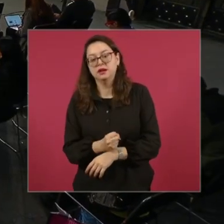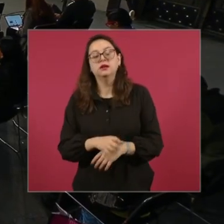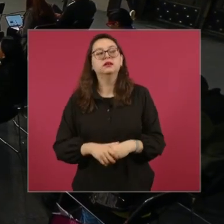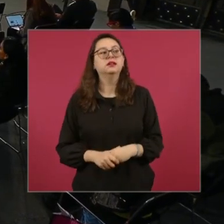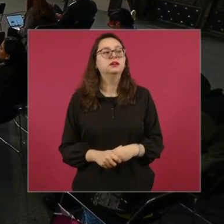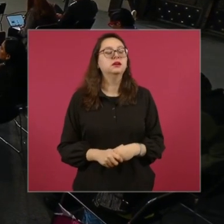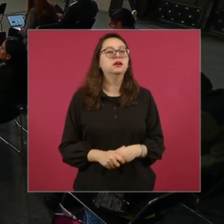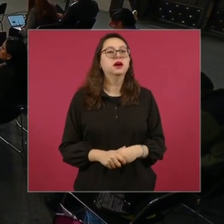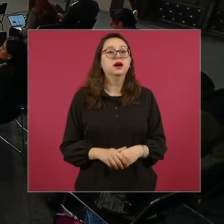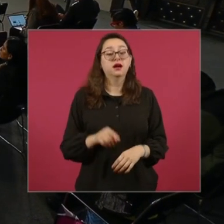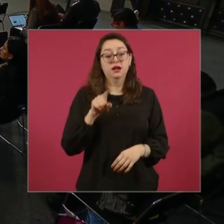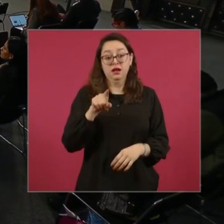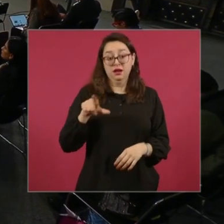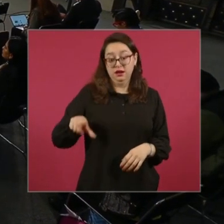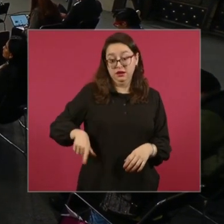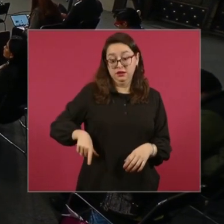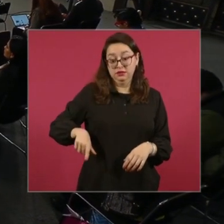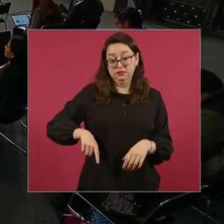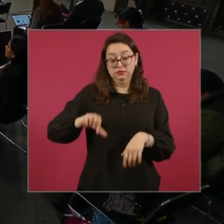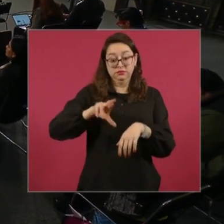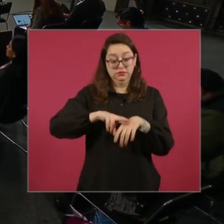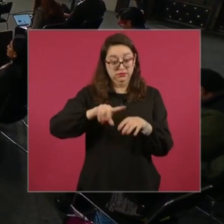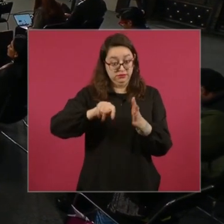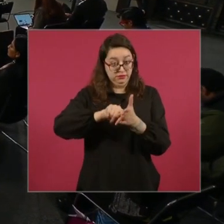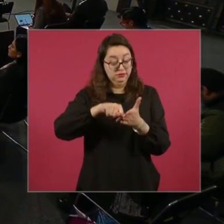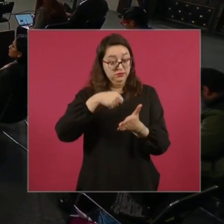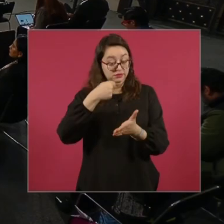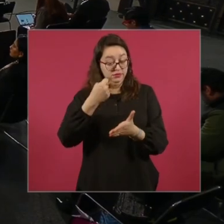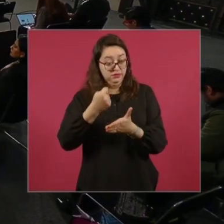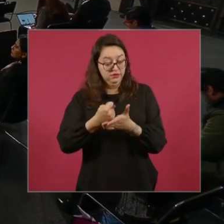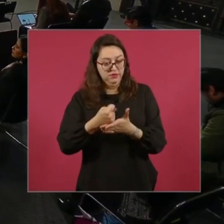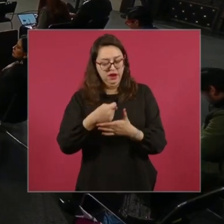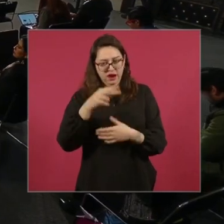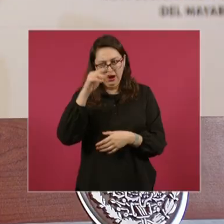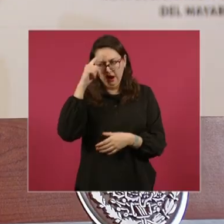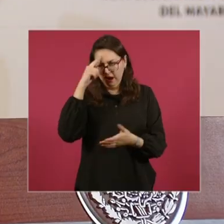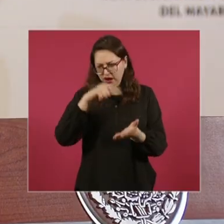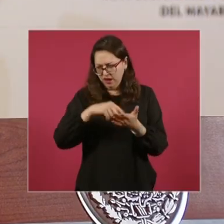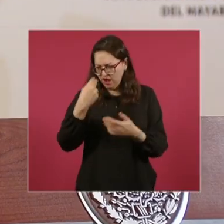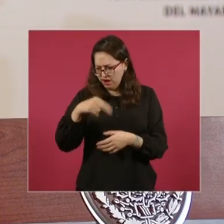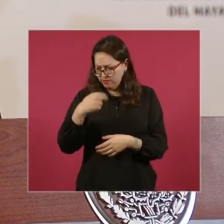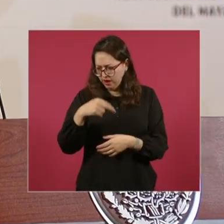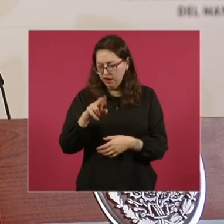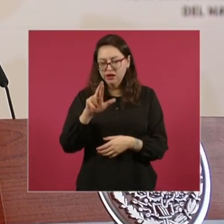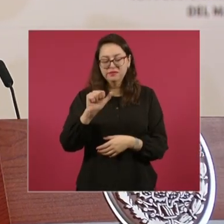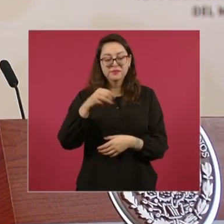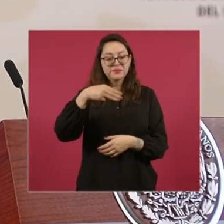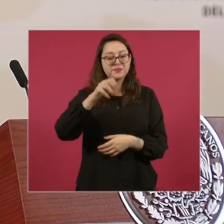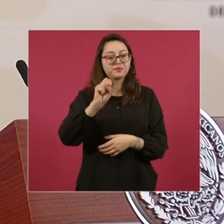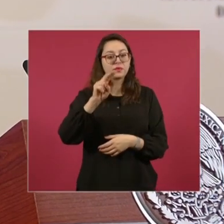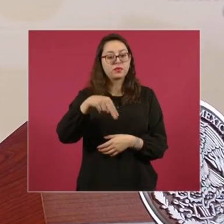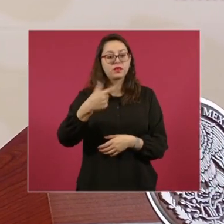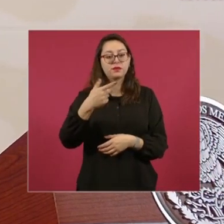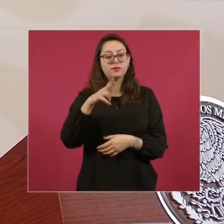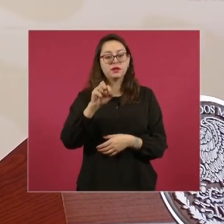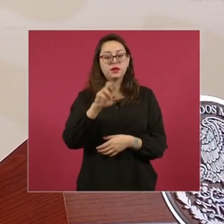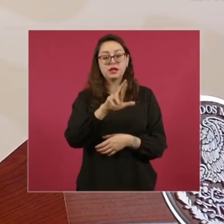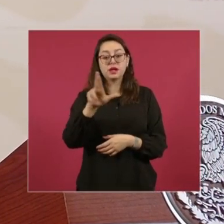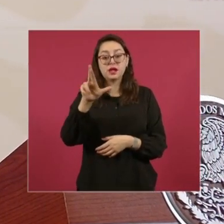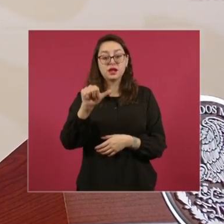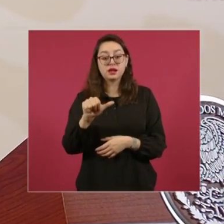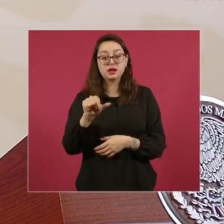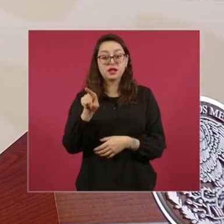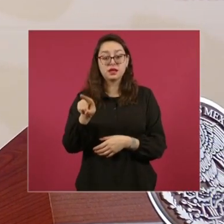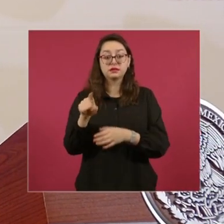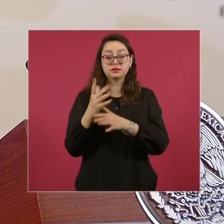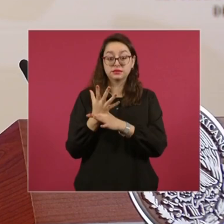creo, o sea, Ramón Guerra, de Tamaulipas, decide que toda la frontera iba a ser